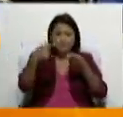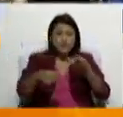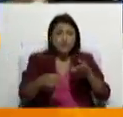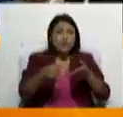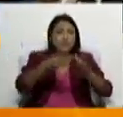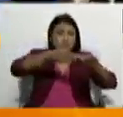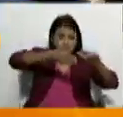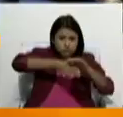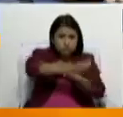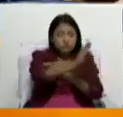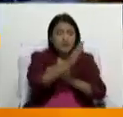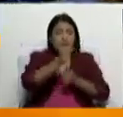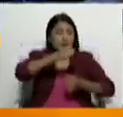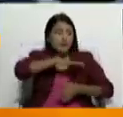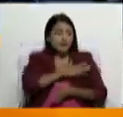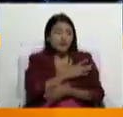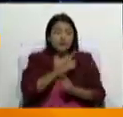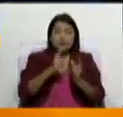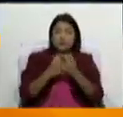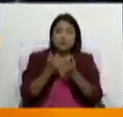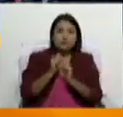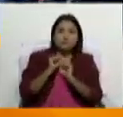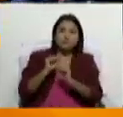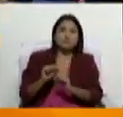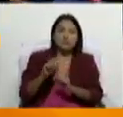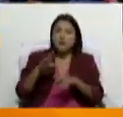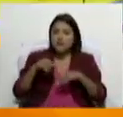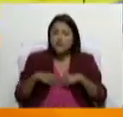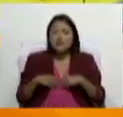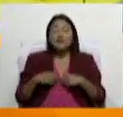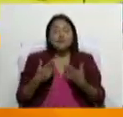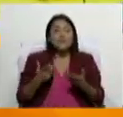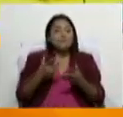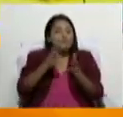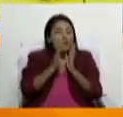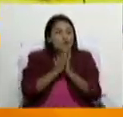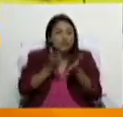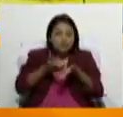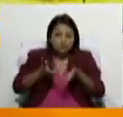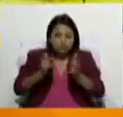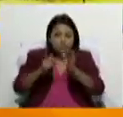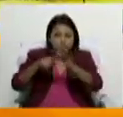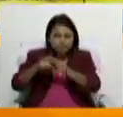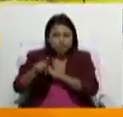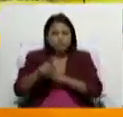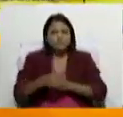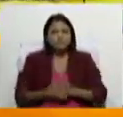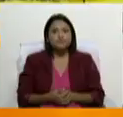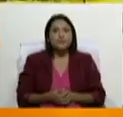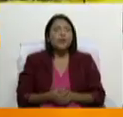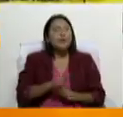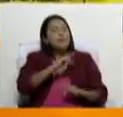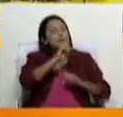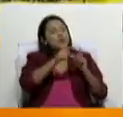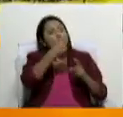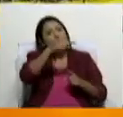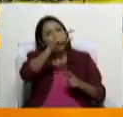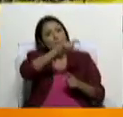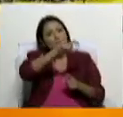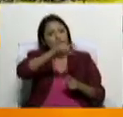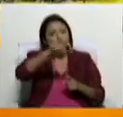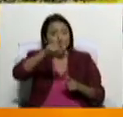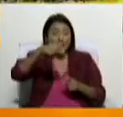Venezuela ha sido uno de los primeros países quienes han enviado ayuda humanitaria a Palestina. Vamos a seguir conversando con más personas porque